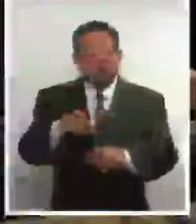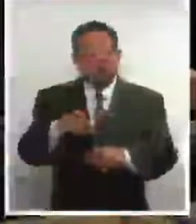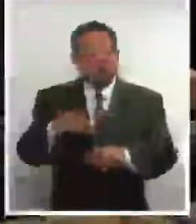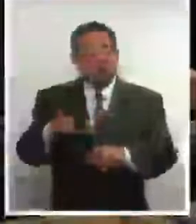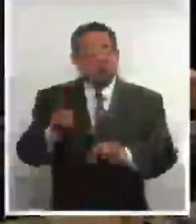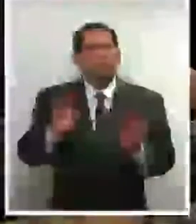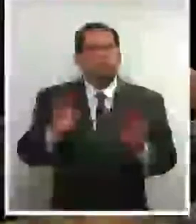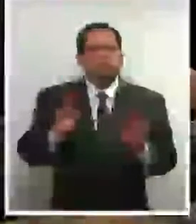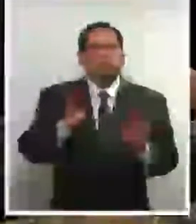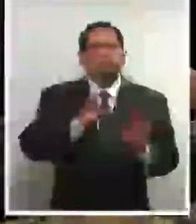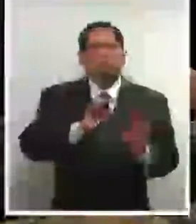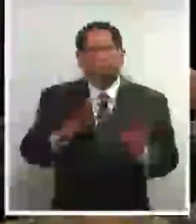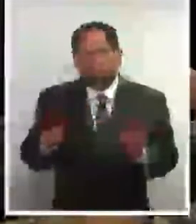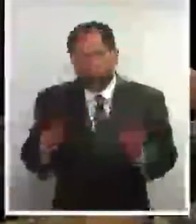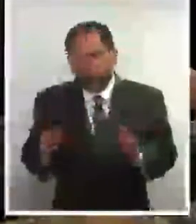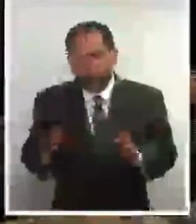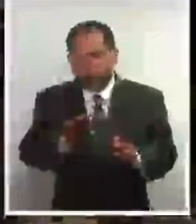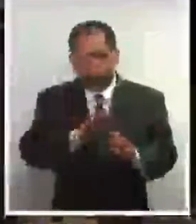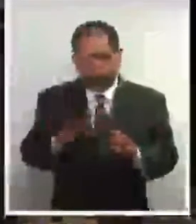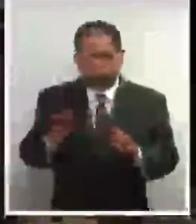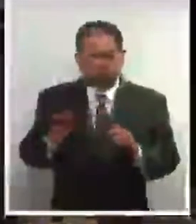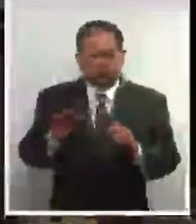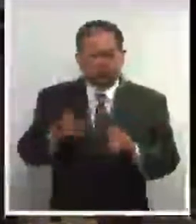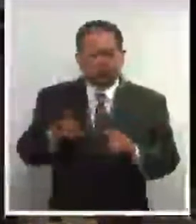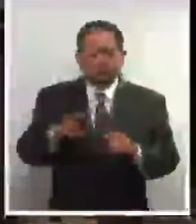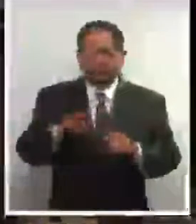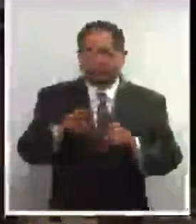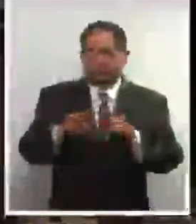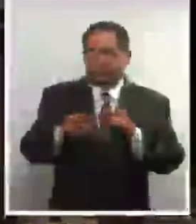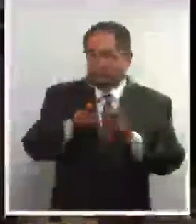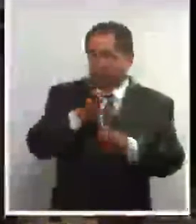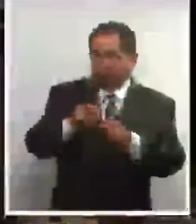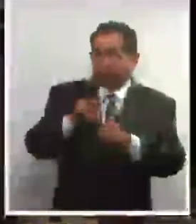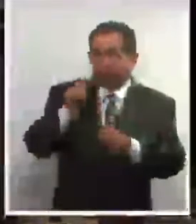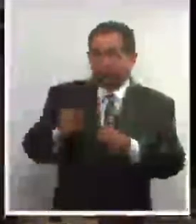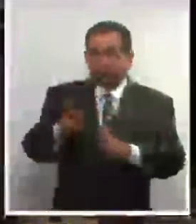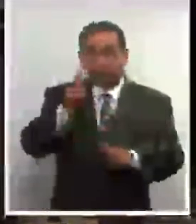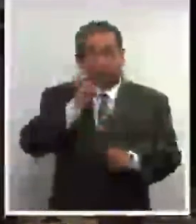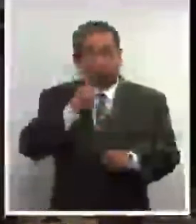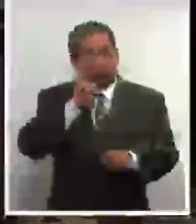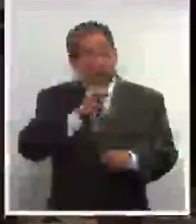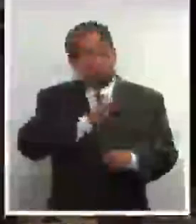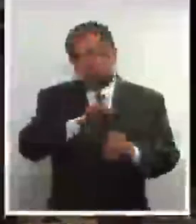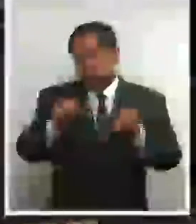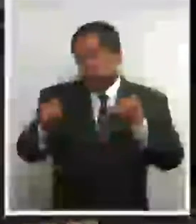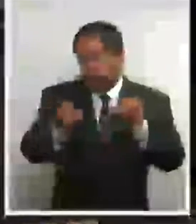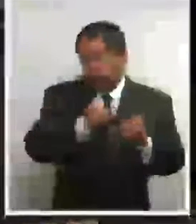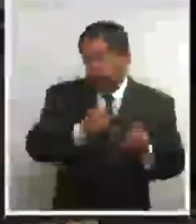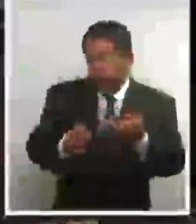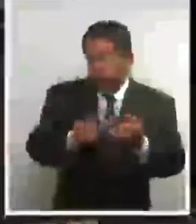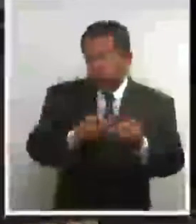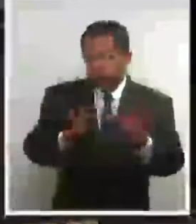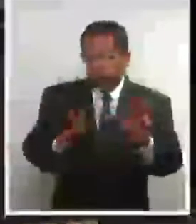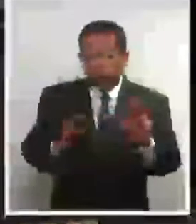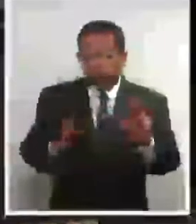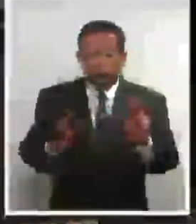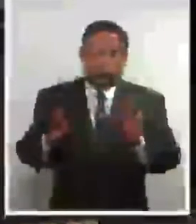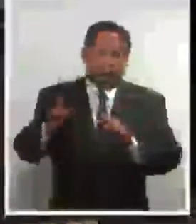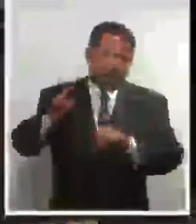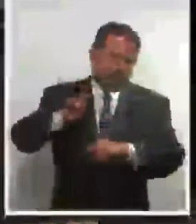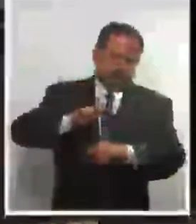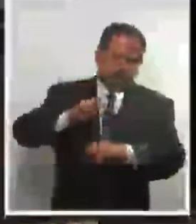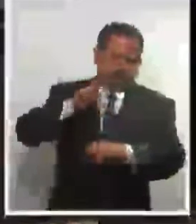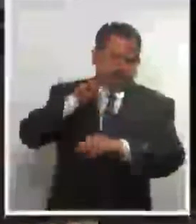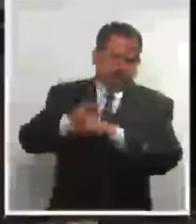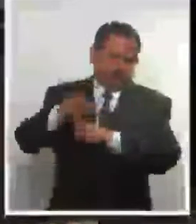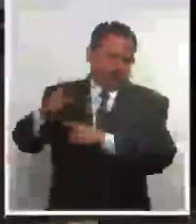nos libramos del todo de las posibilidades, aunque tenga la competencia la